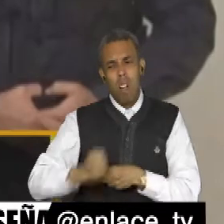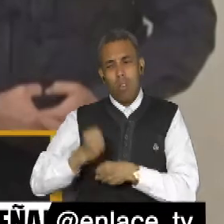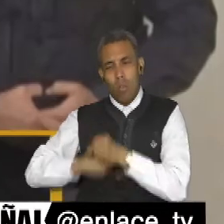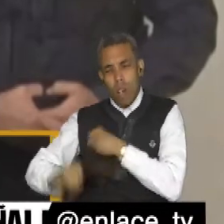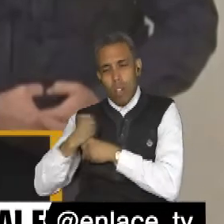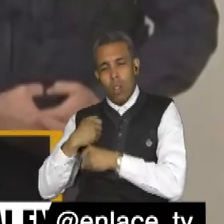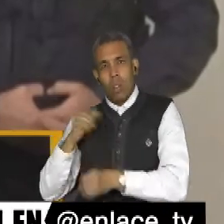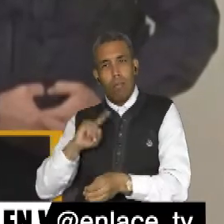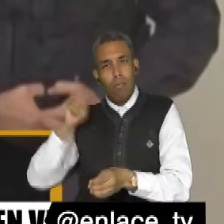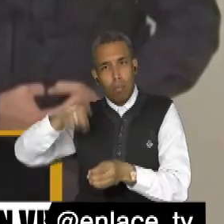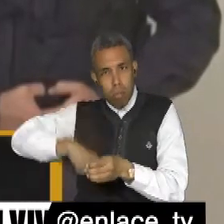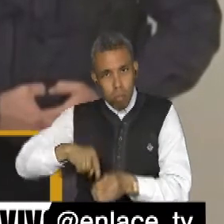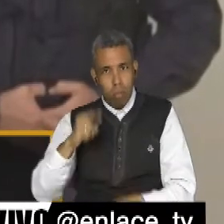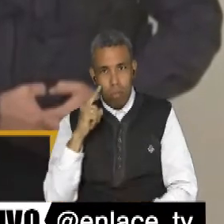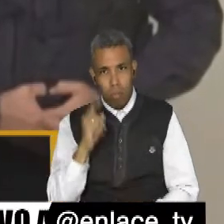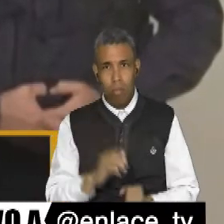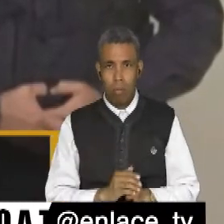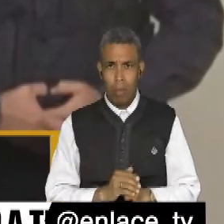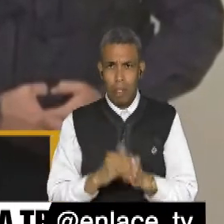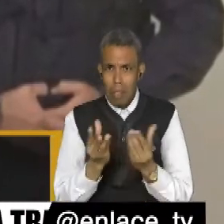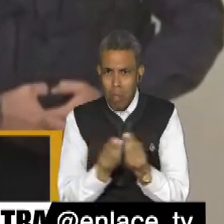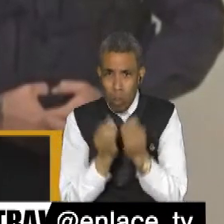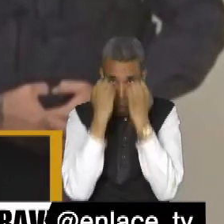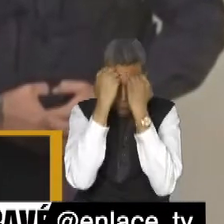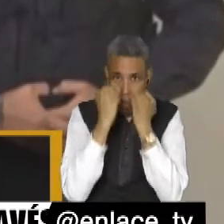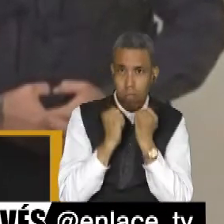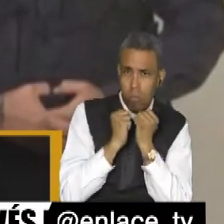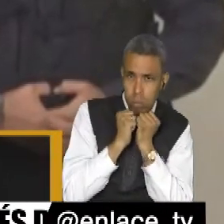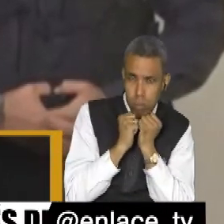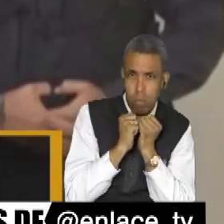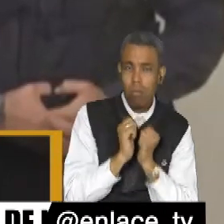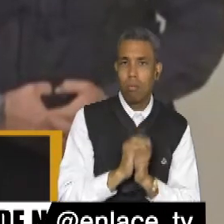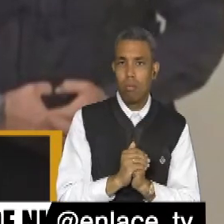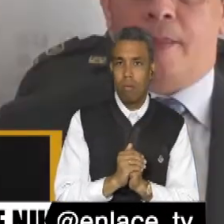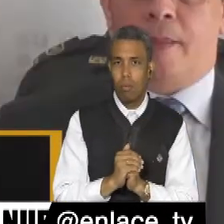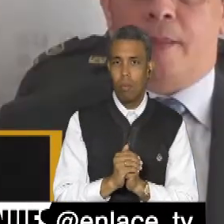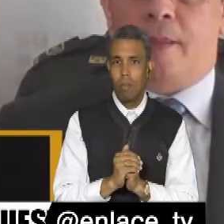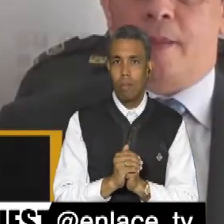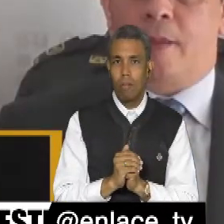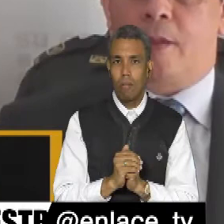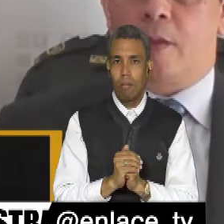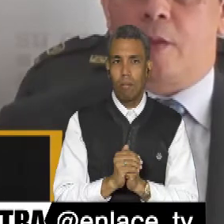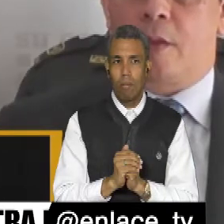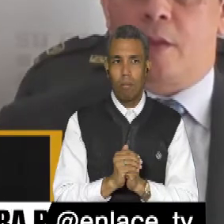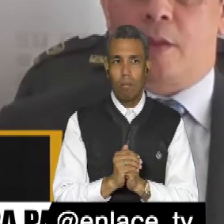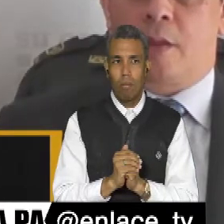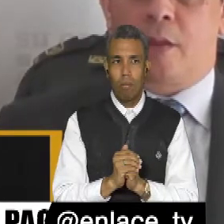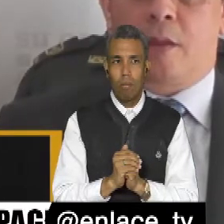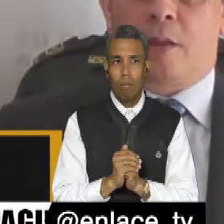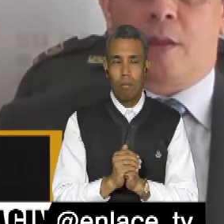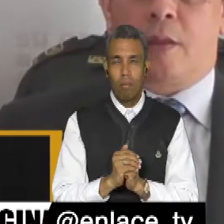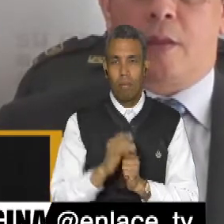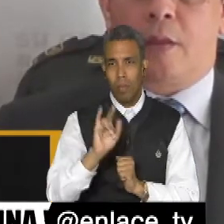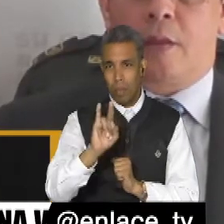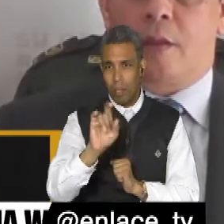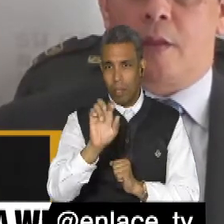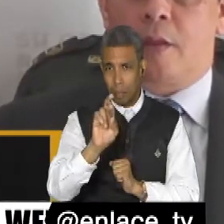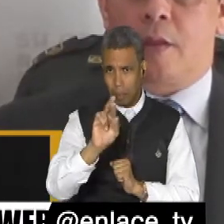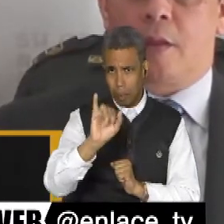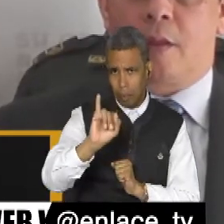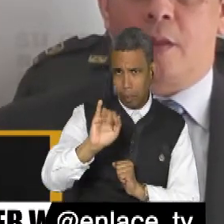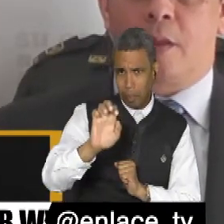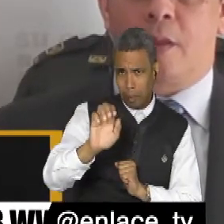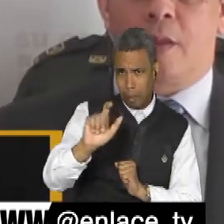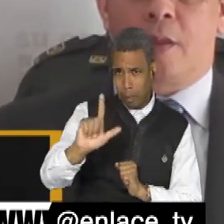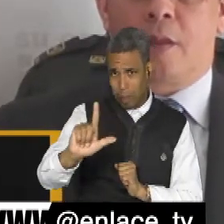a retomar el área de este frente y reactivarlo en el oriente colombiano. Del sujeto alias Uriel.